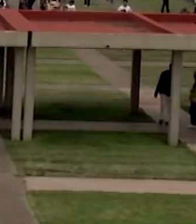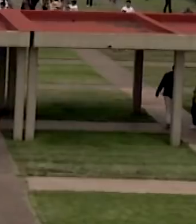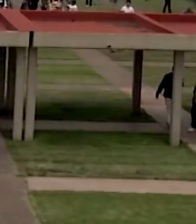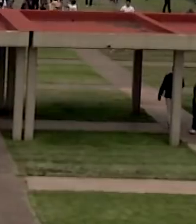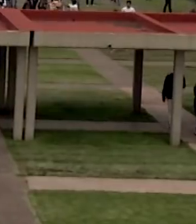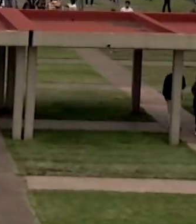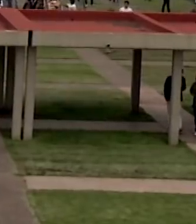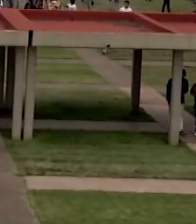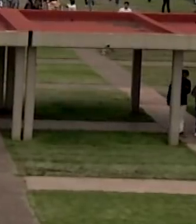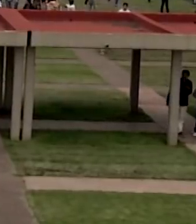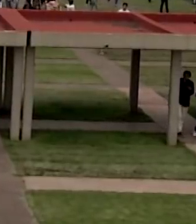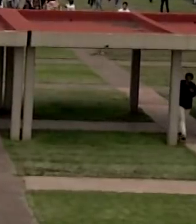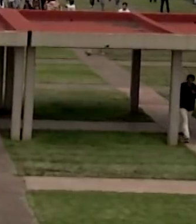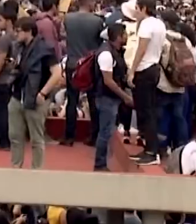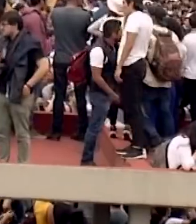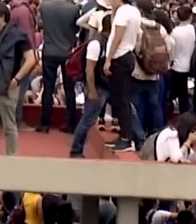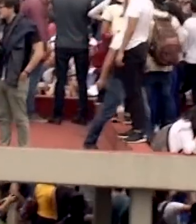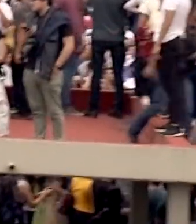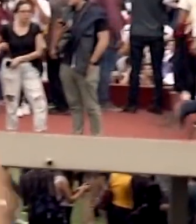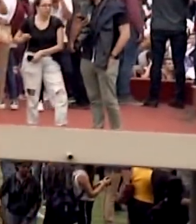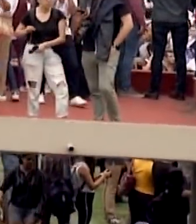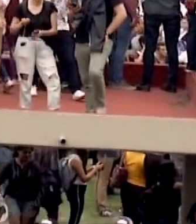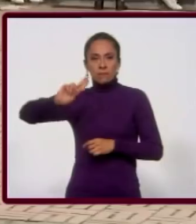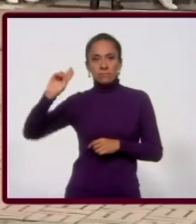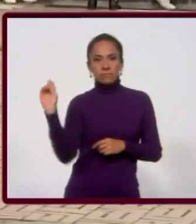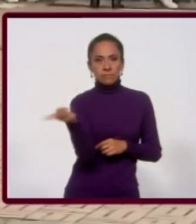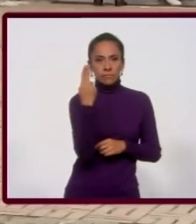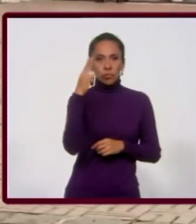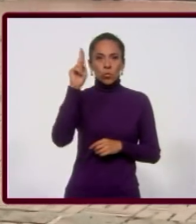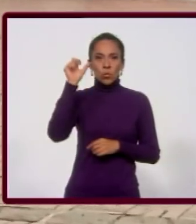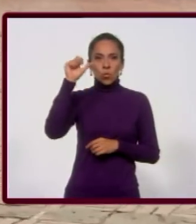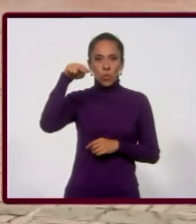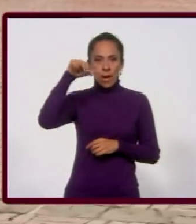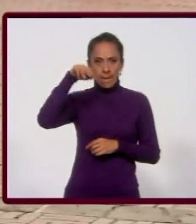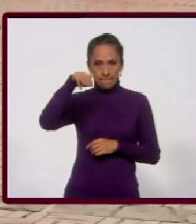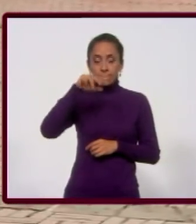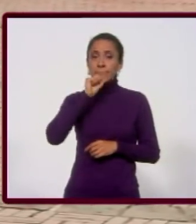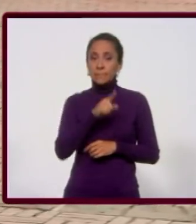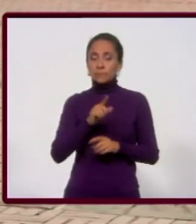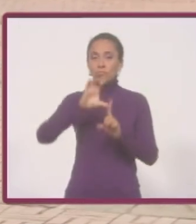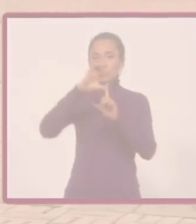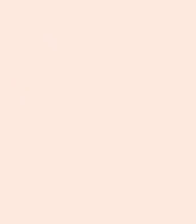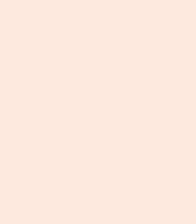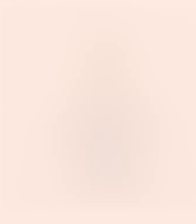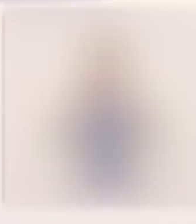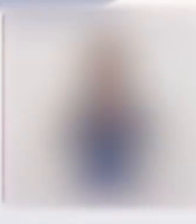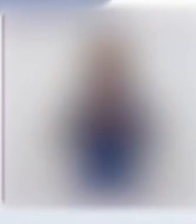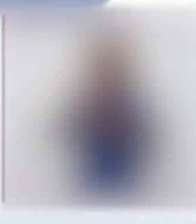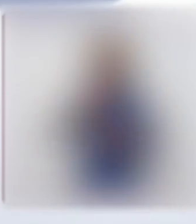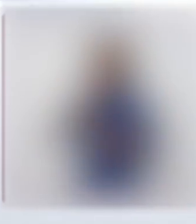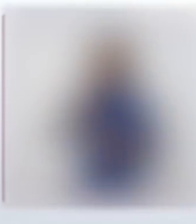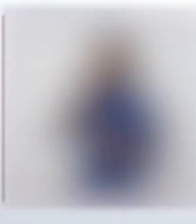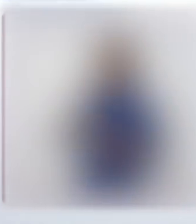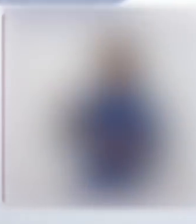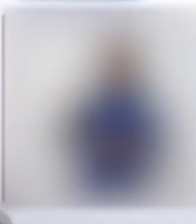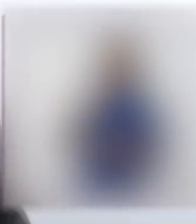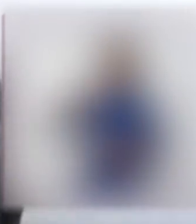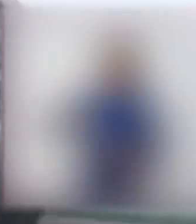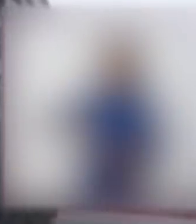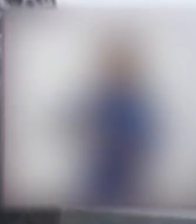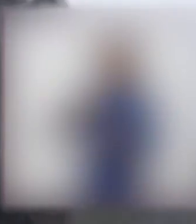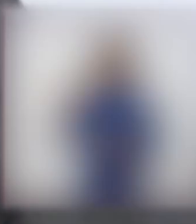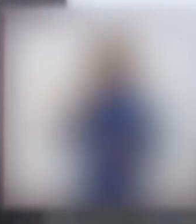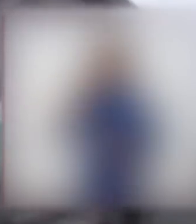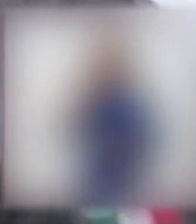los demás porros fueron cayendo. Y antes de que terminara septiembre, se reanudaron las clases. El exgobernador de Veracruz,